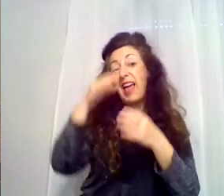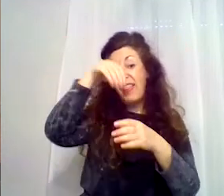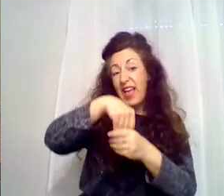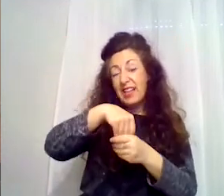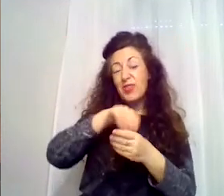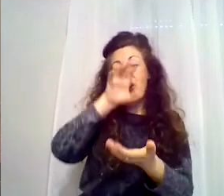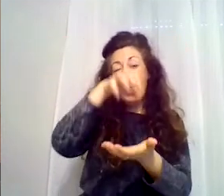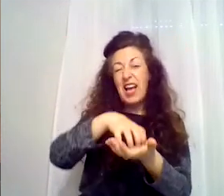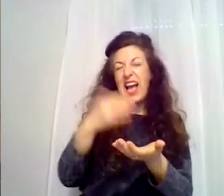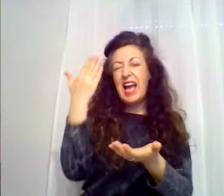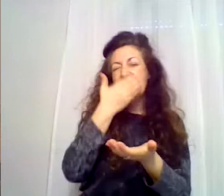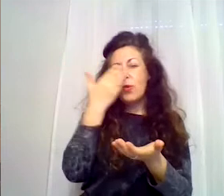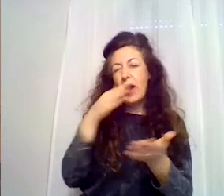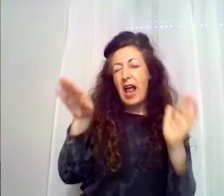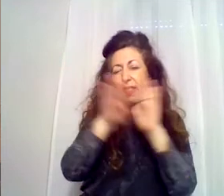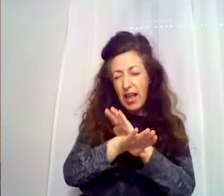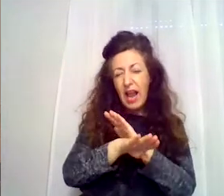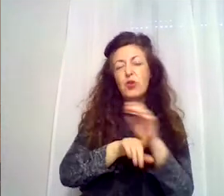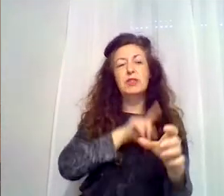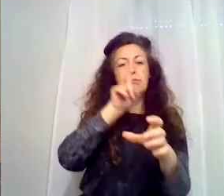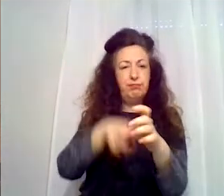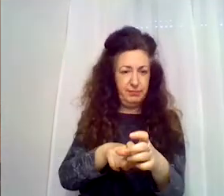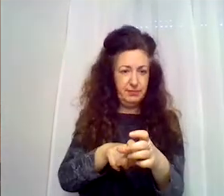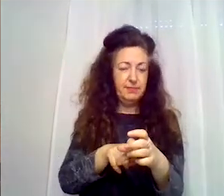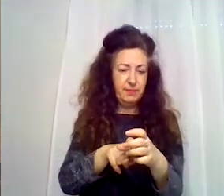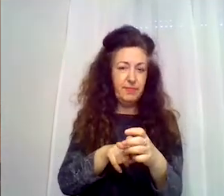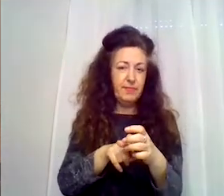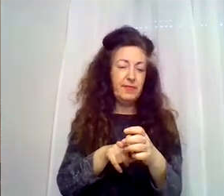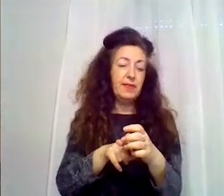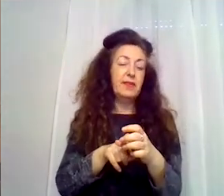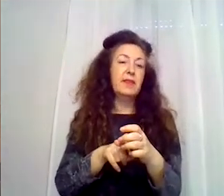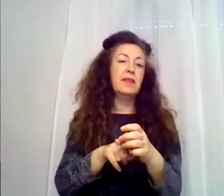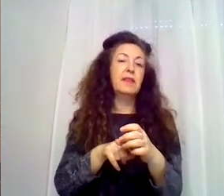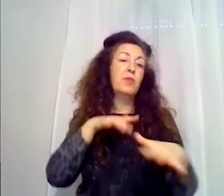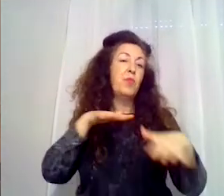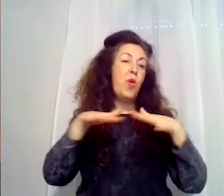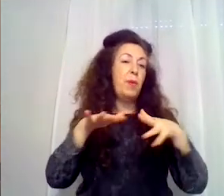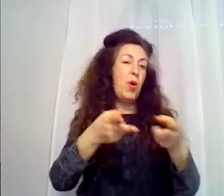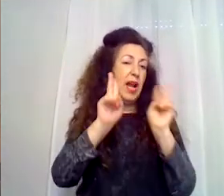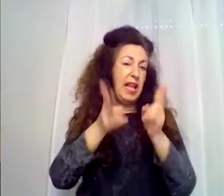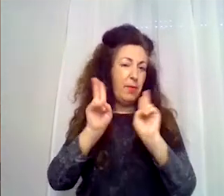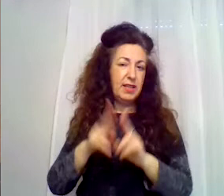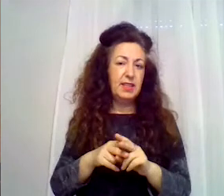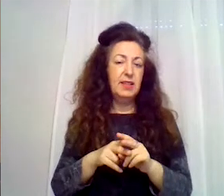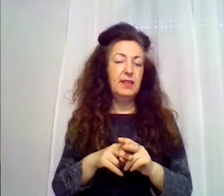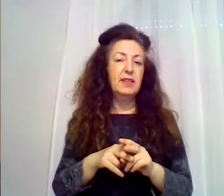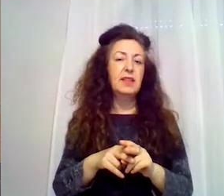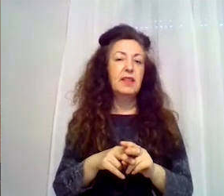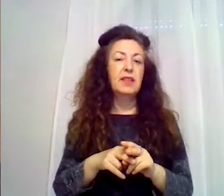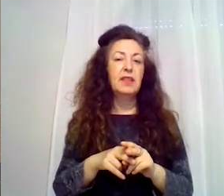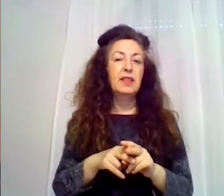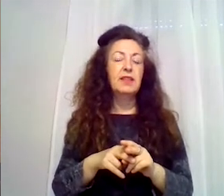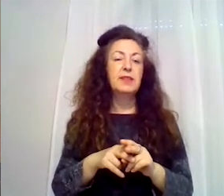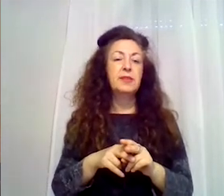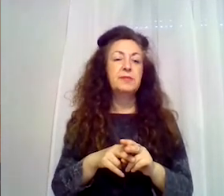Théophile de Viau estuvo en la cárcel en una historia casi calcada a la que tantos años después tendría